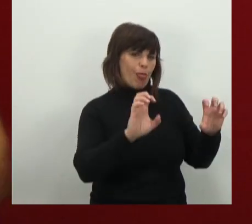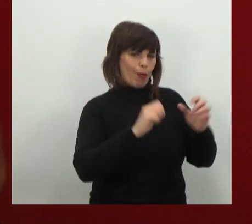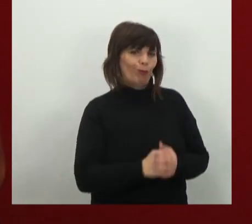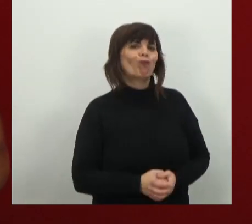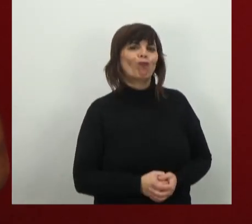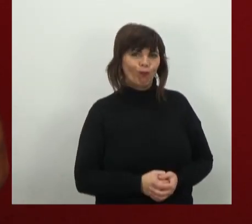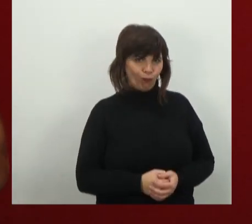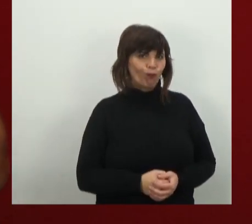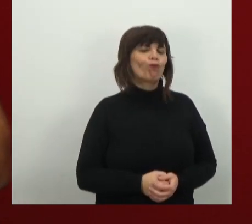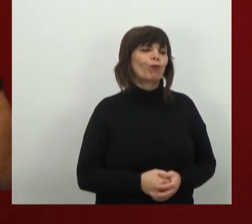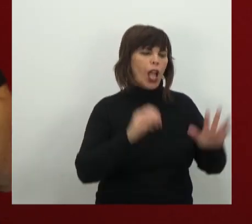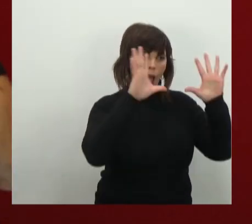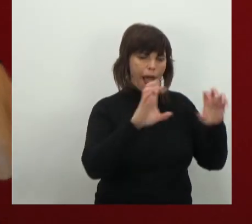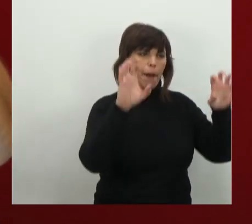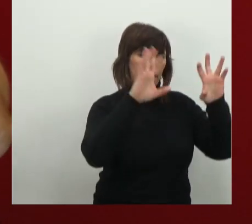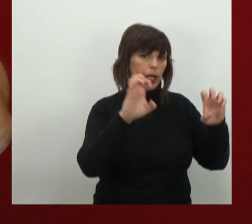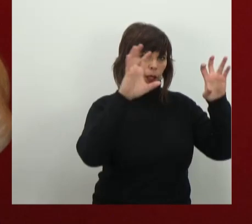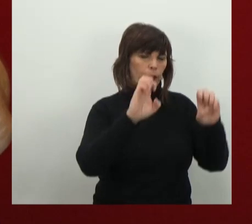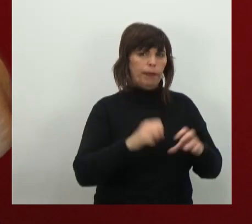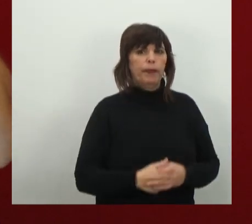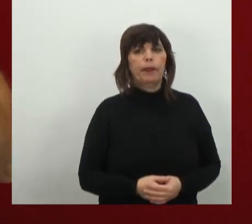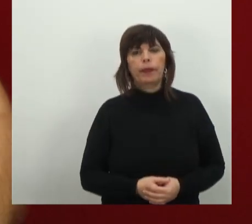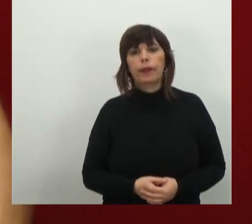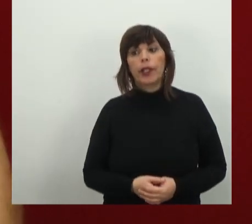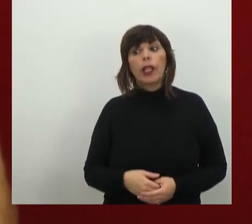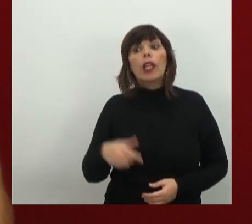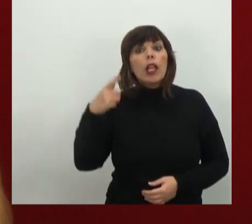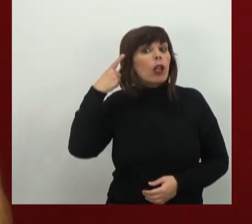Marta aprendió su lección. Y déjame decirte por qué lo sé.